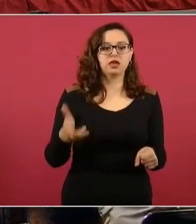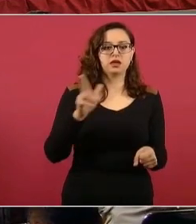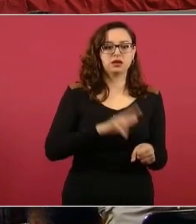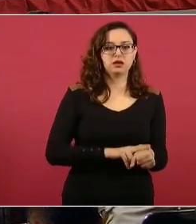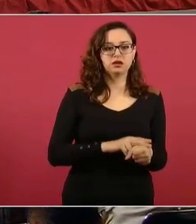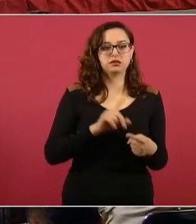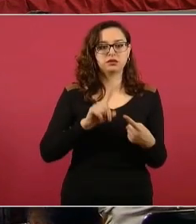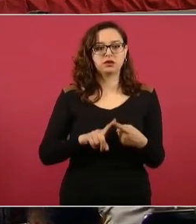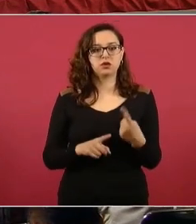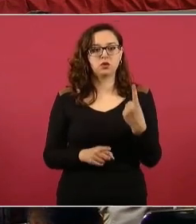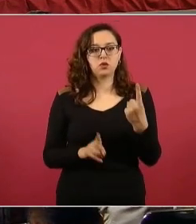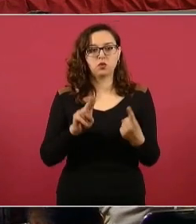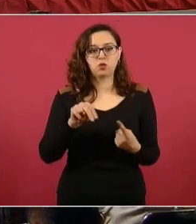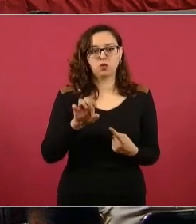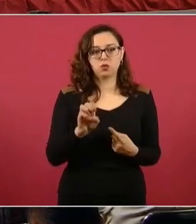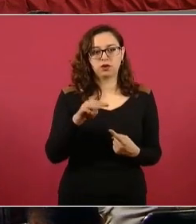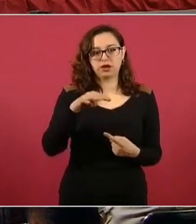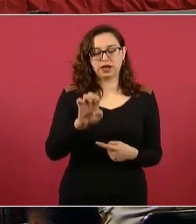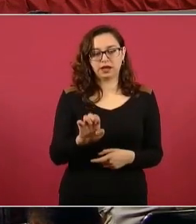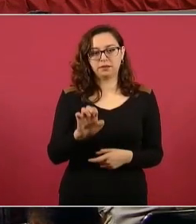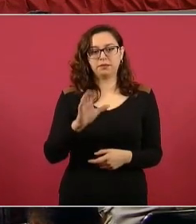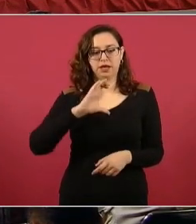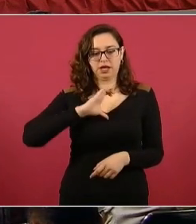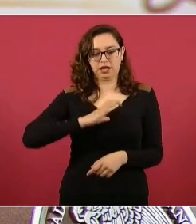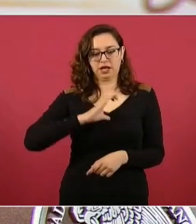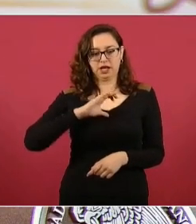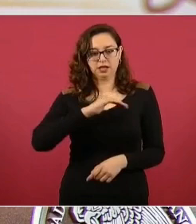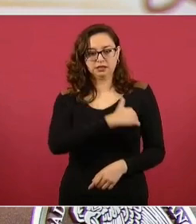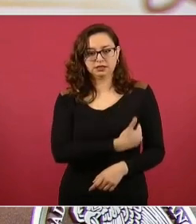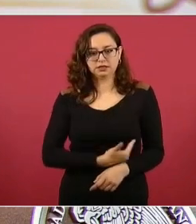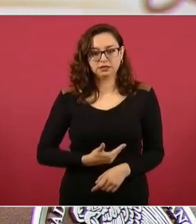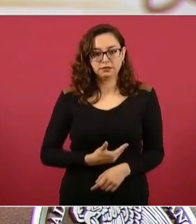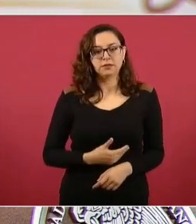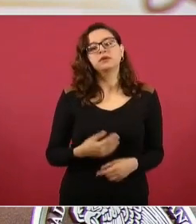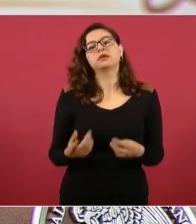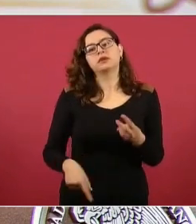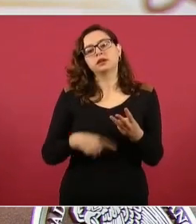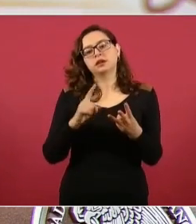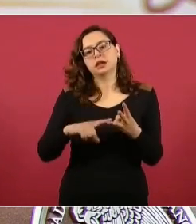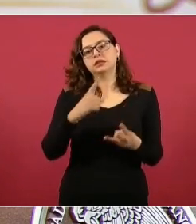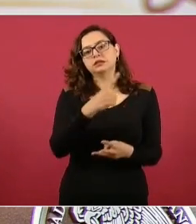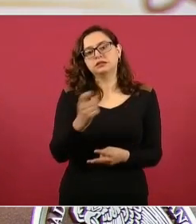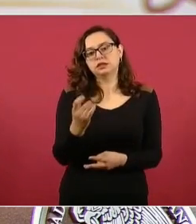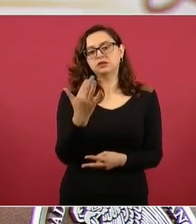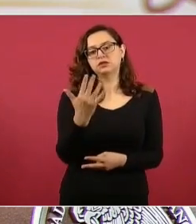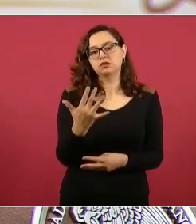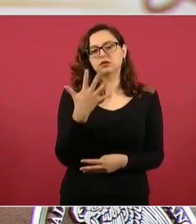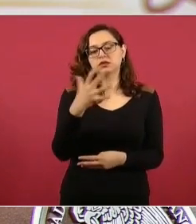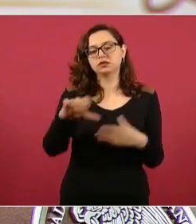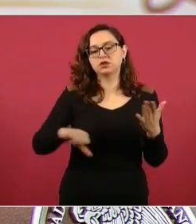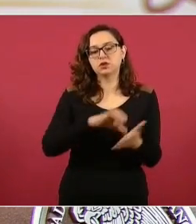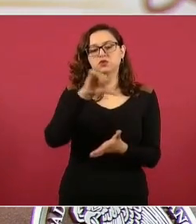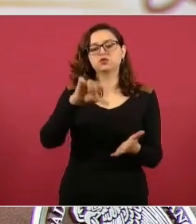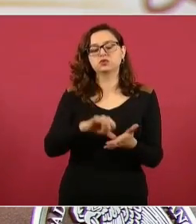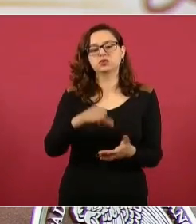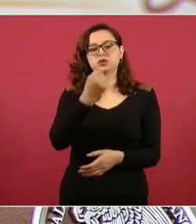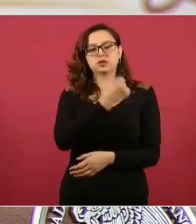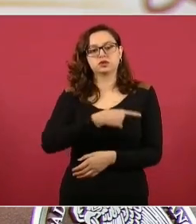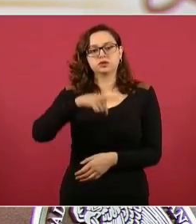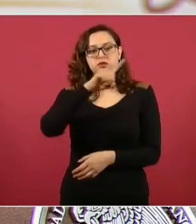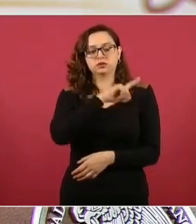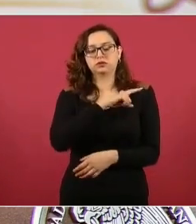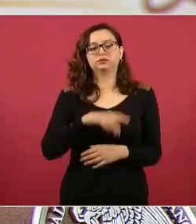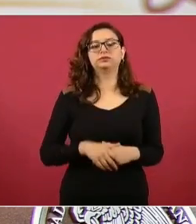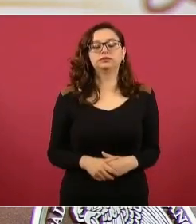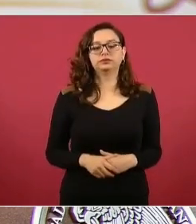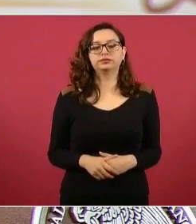médica la uneme de detección y diagnóstico de cáncer de mama y 195 centros de salud 75 por ciento es la